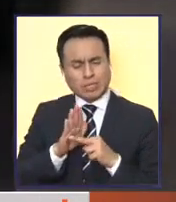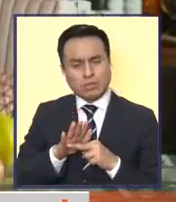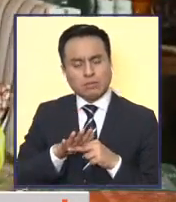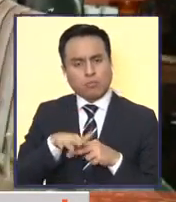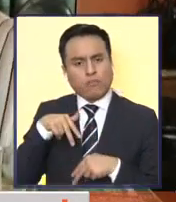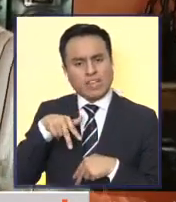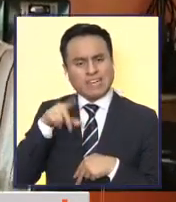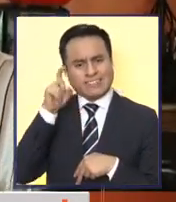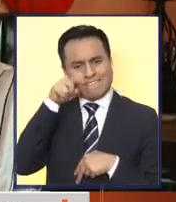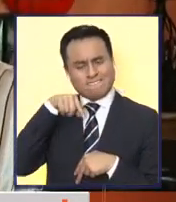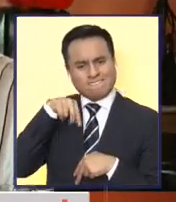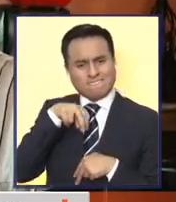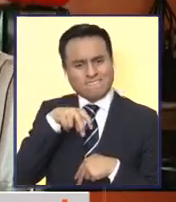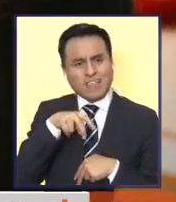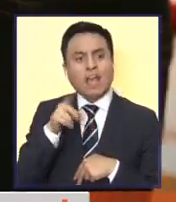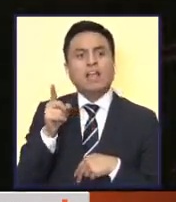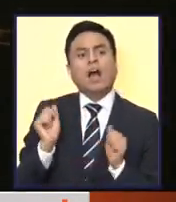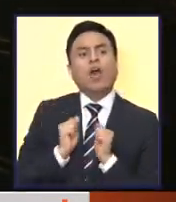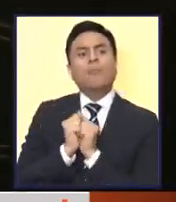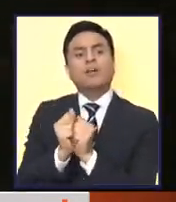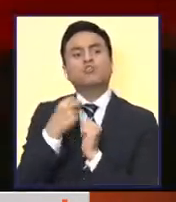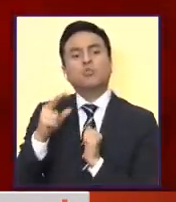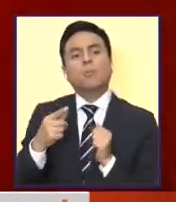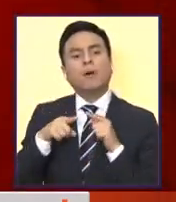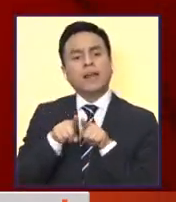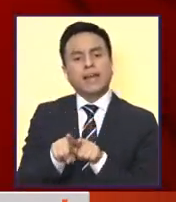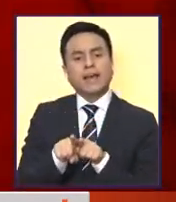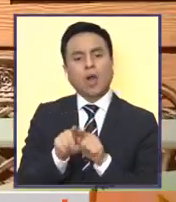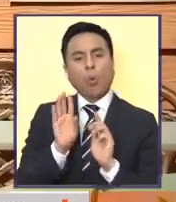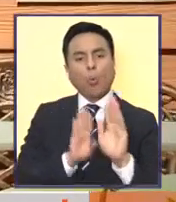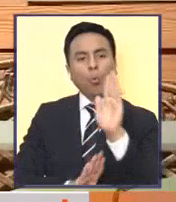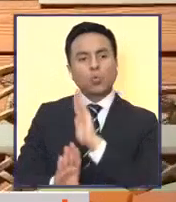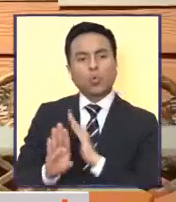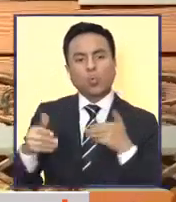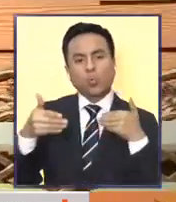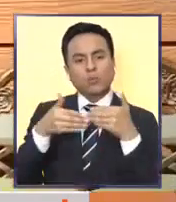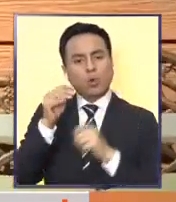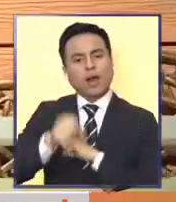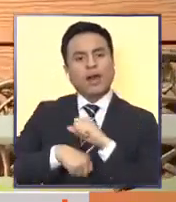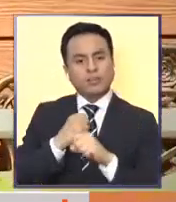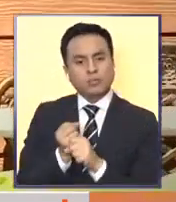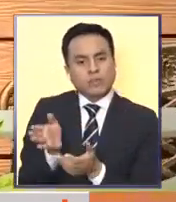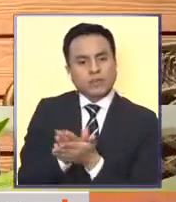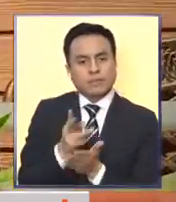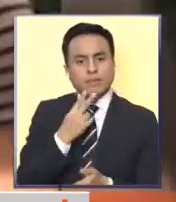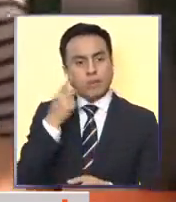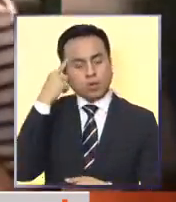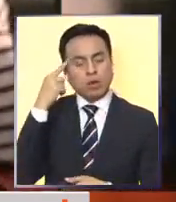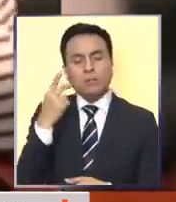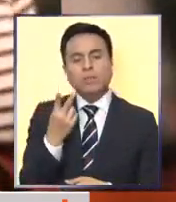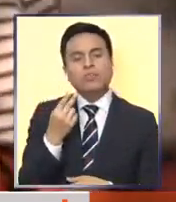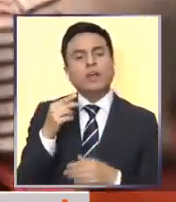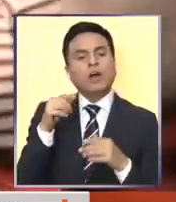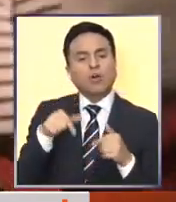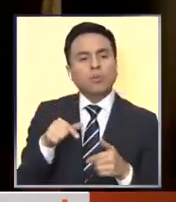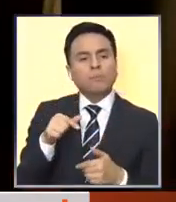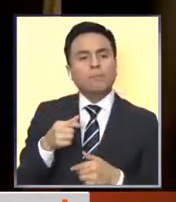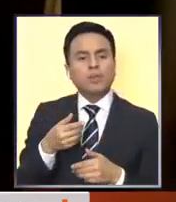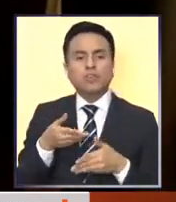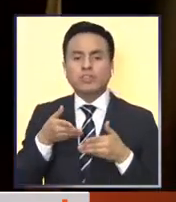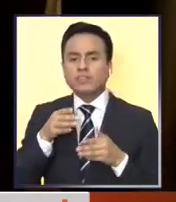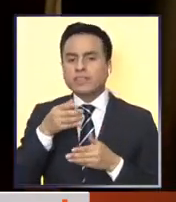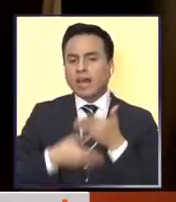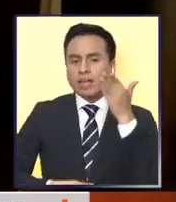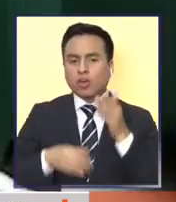movilidad reducida. Estuvo acompañado por su pareja que lo cuidó sus últimos años. Pero el mediodía de hoy, el periodista oriundo de